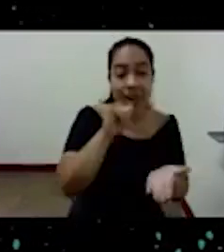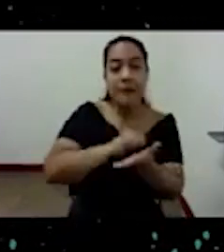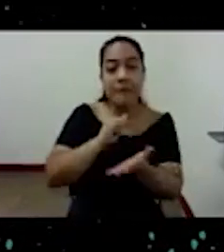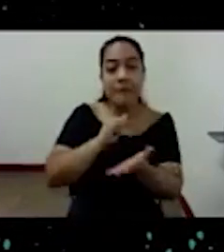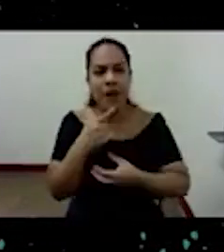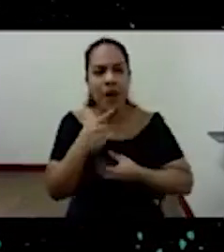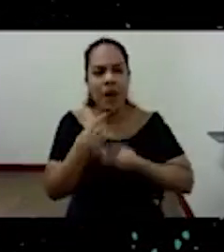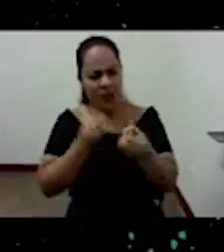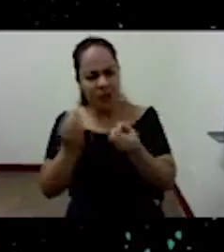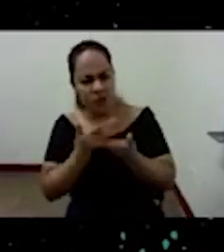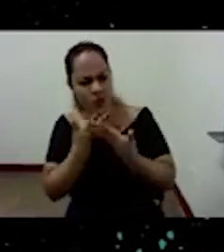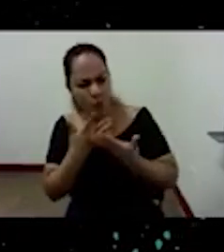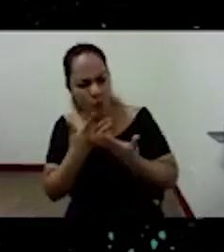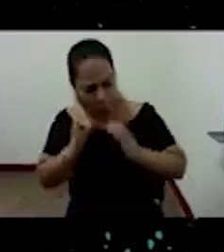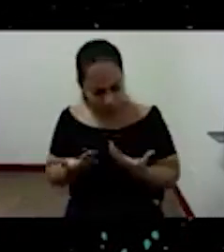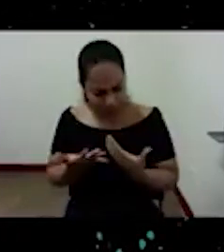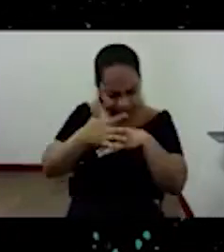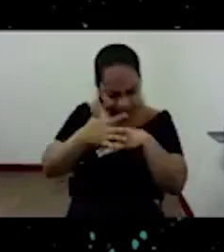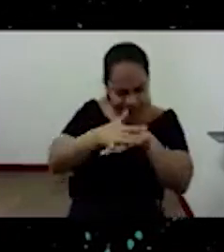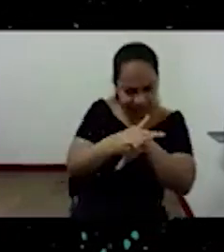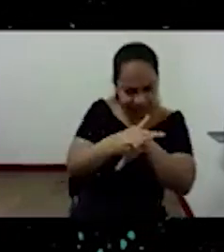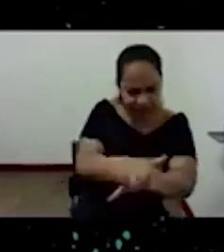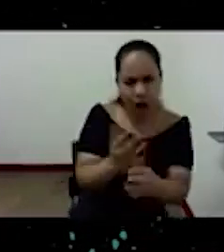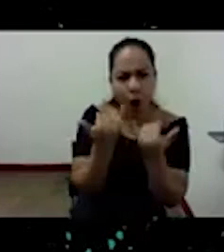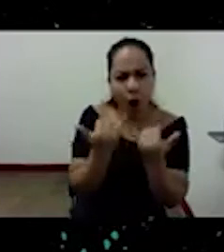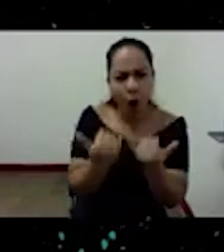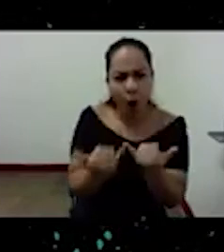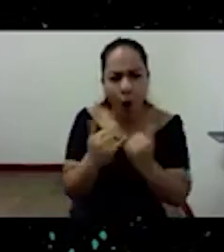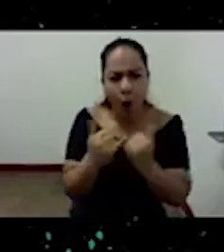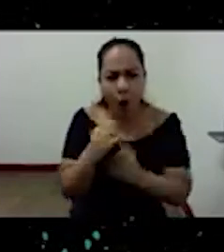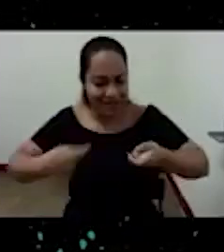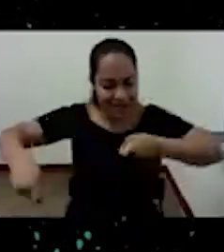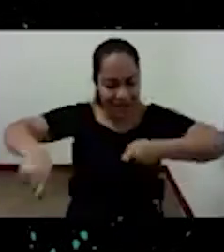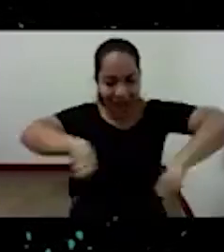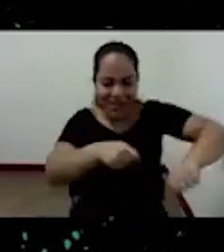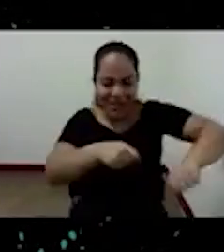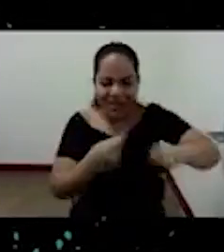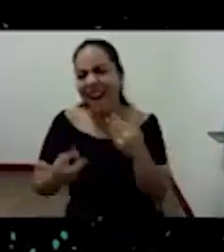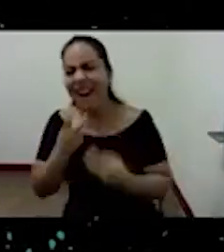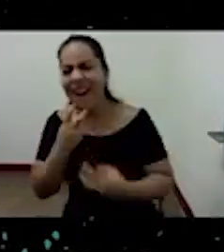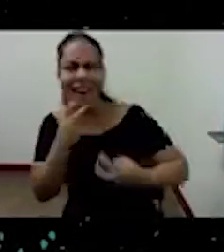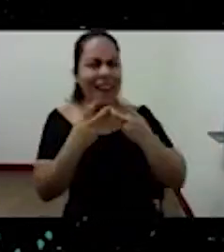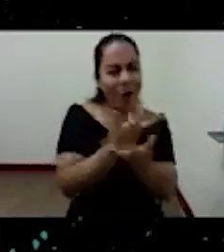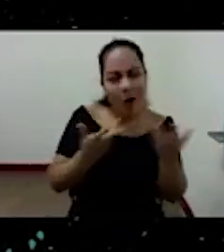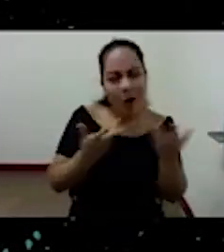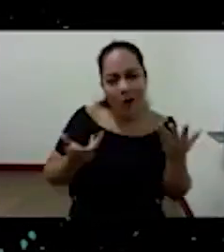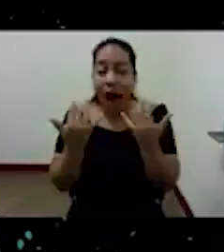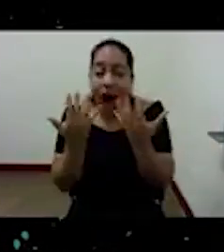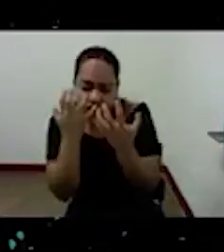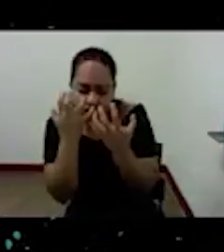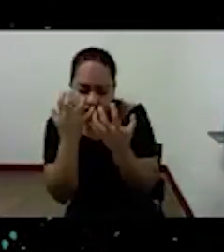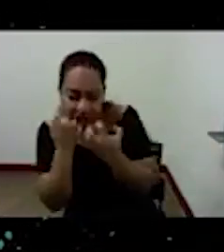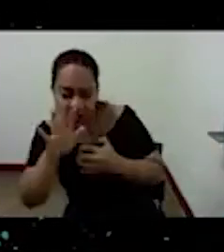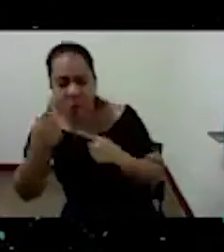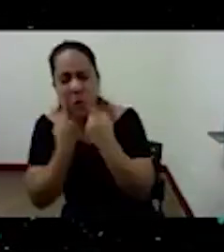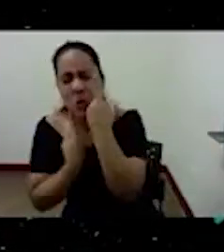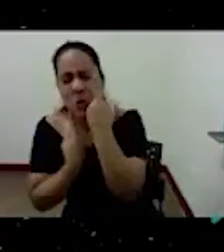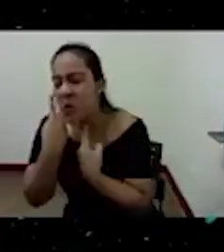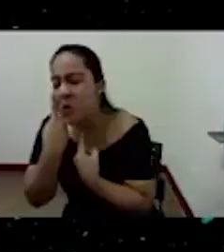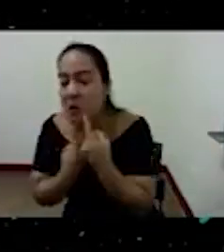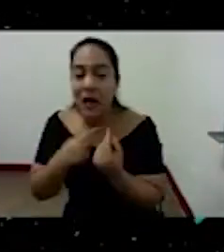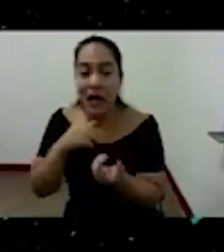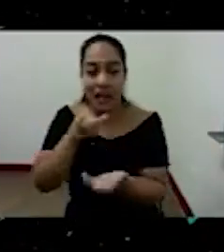conjunción de los cuerpos que ora cantan, danzan y ríen, ora se lamentan y lloran. Es el culto